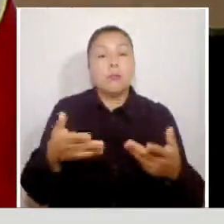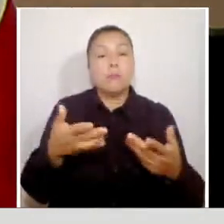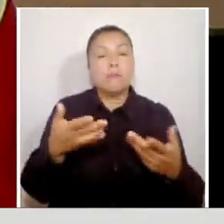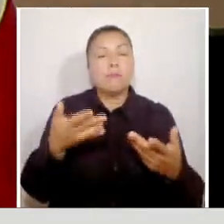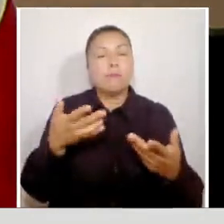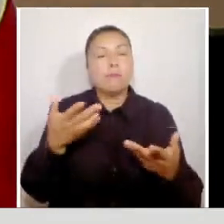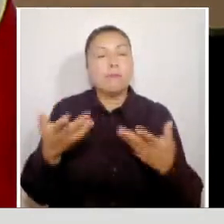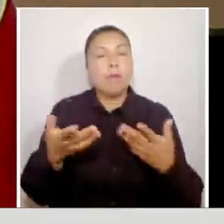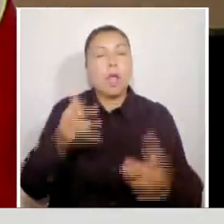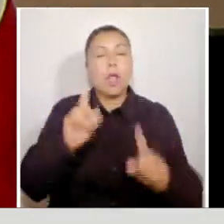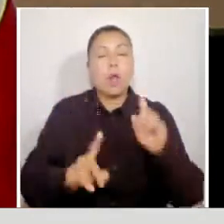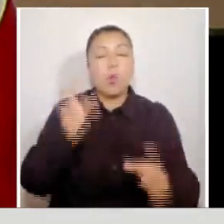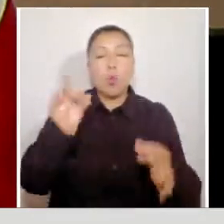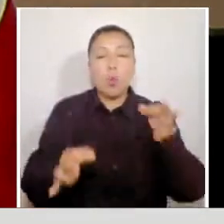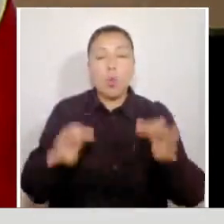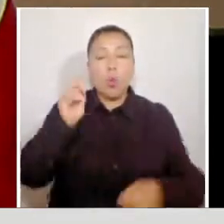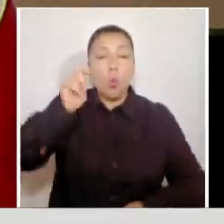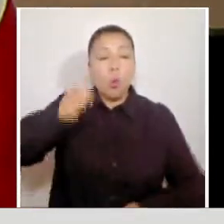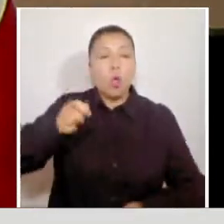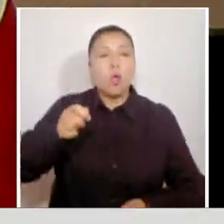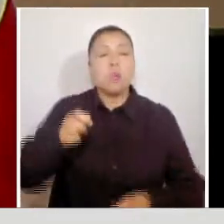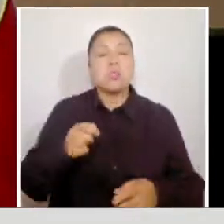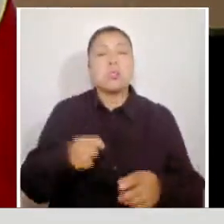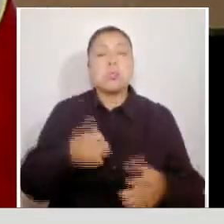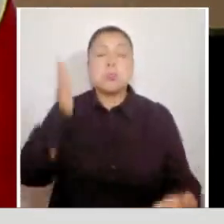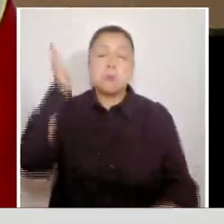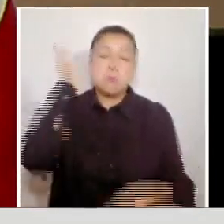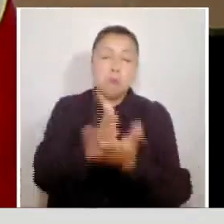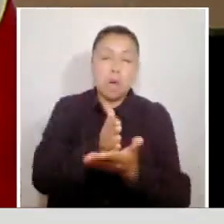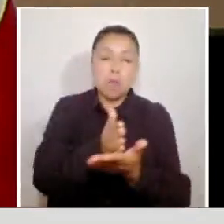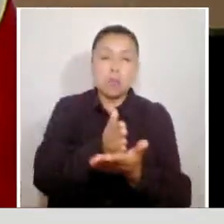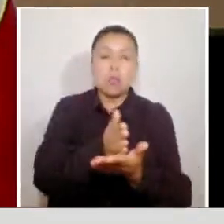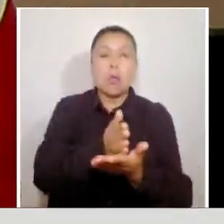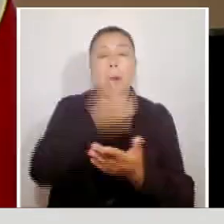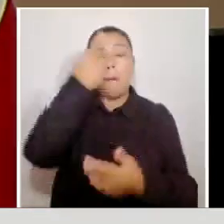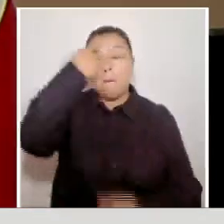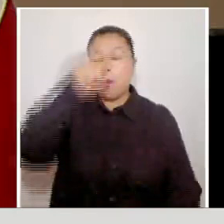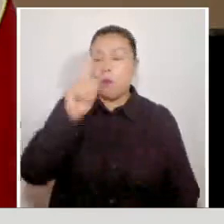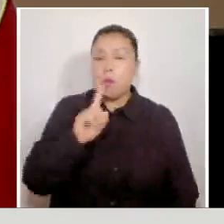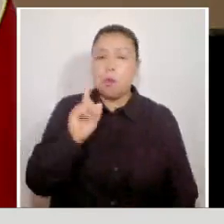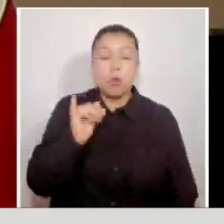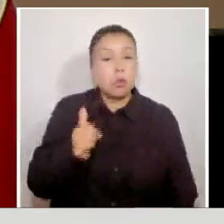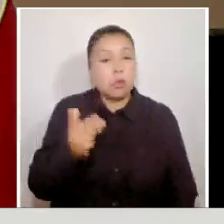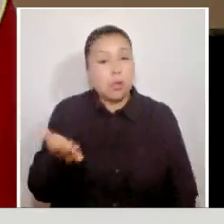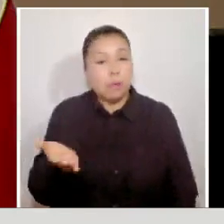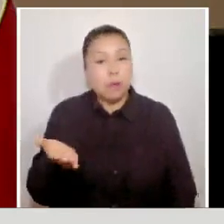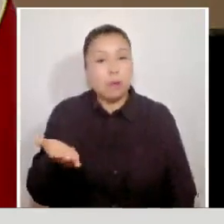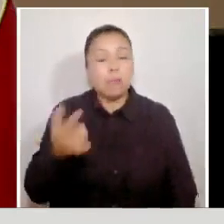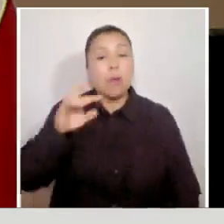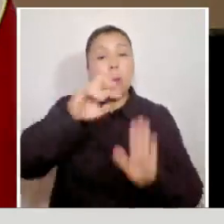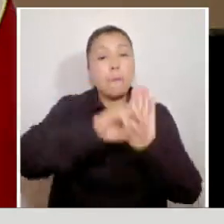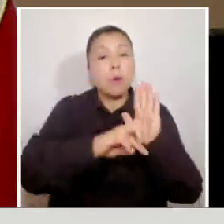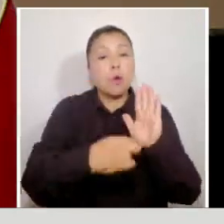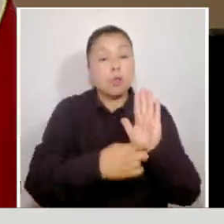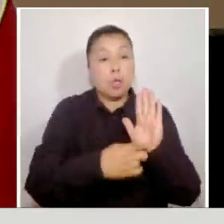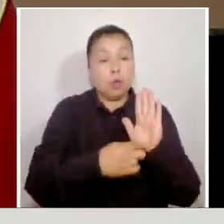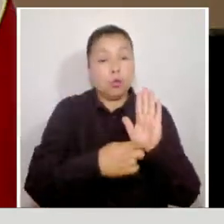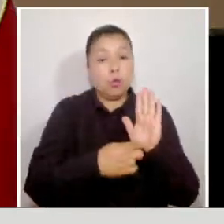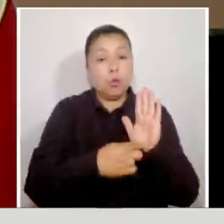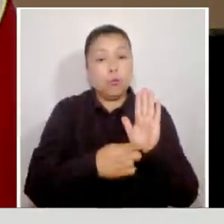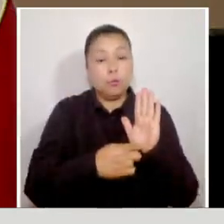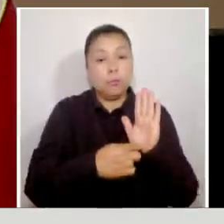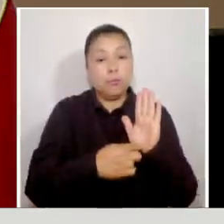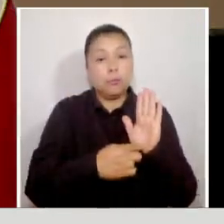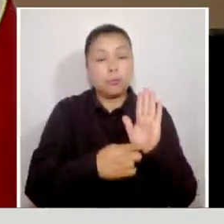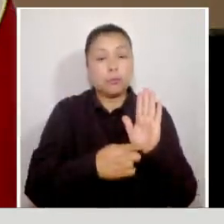jueces lo persigan con mayor severidad pero no siempre este proyecto de esta manera